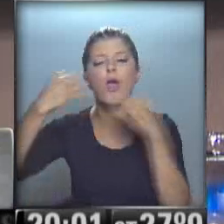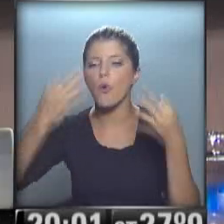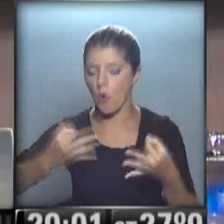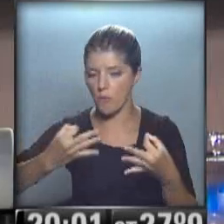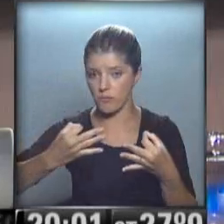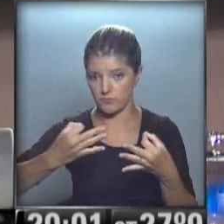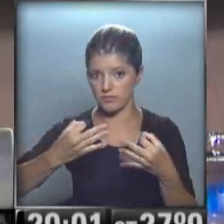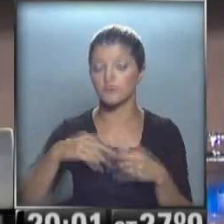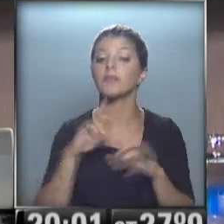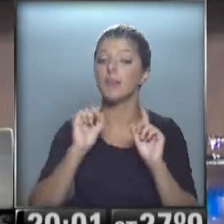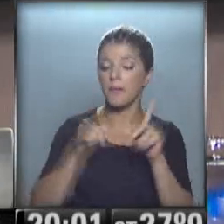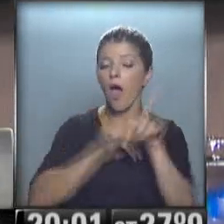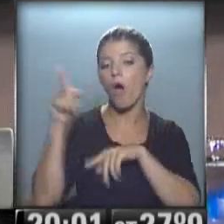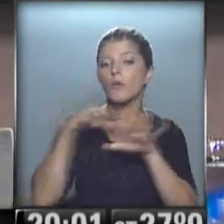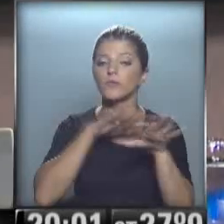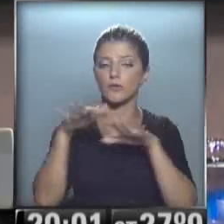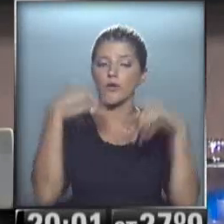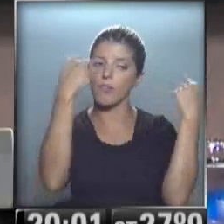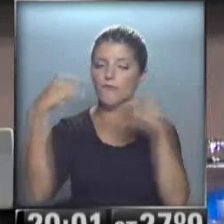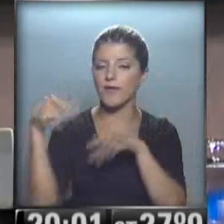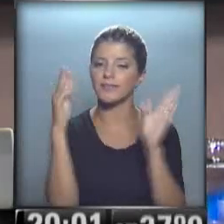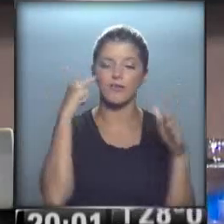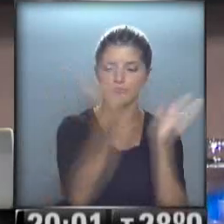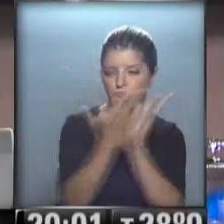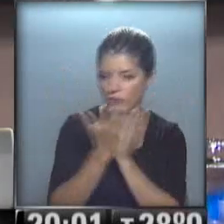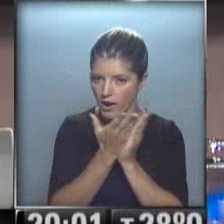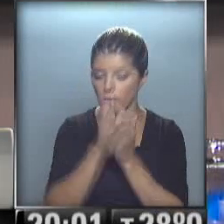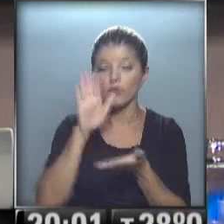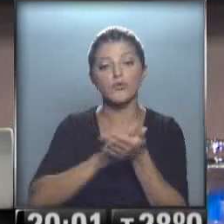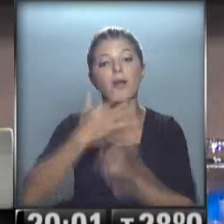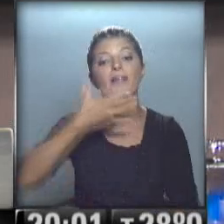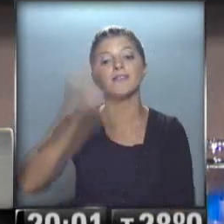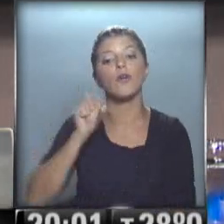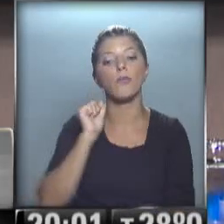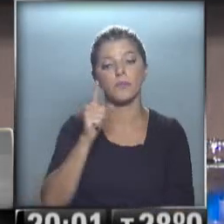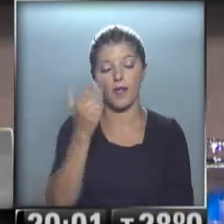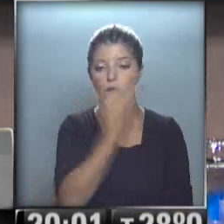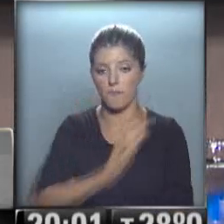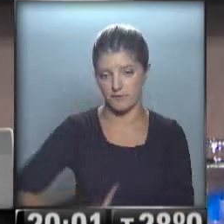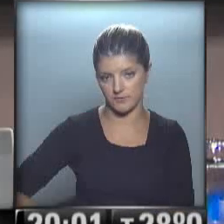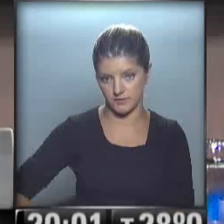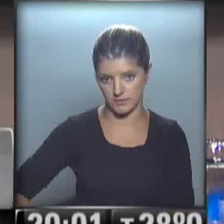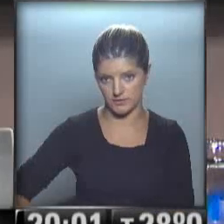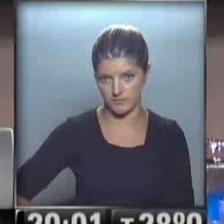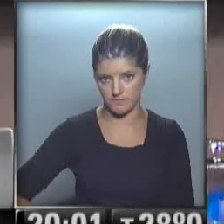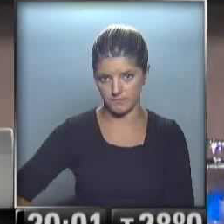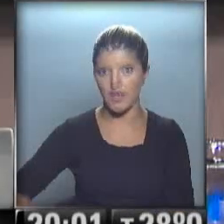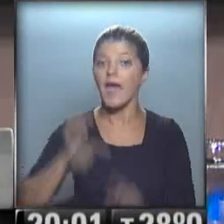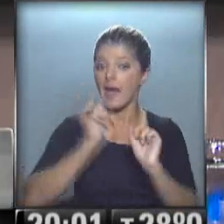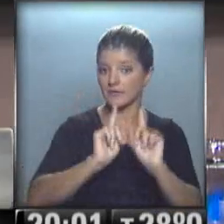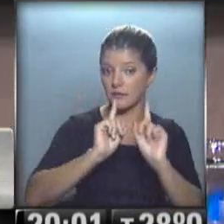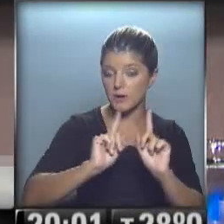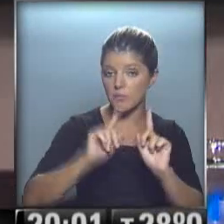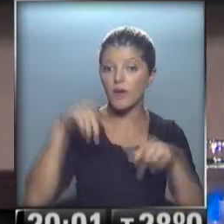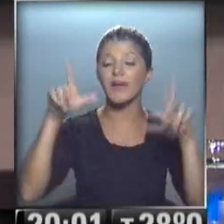dónde y cuáles son algunas de las interpretaciones y análisis que se hacen sobre la decisión que tomó Enrique Peña Nieto, el hombre a quien Televisa